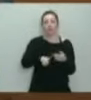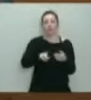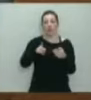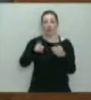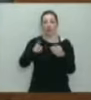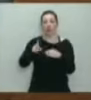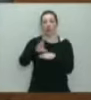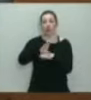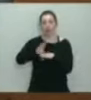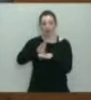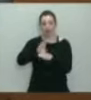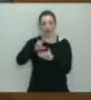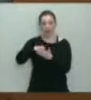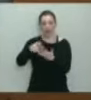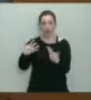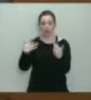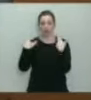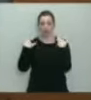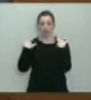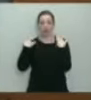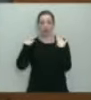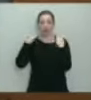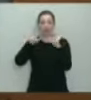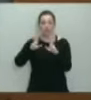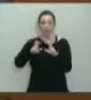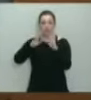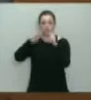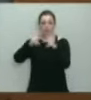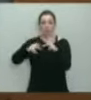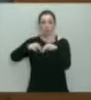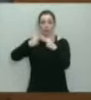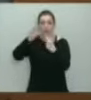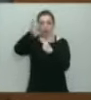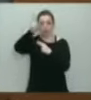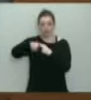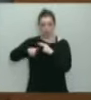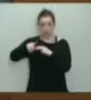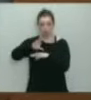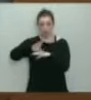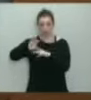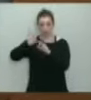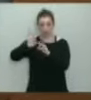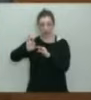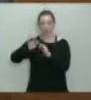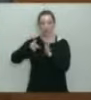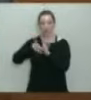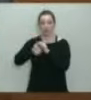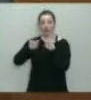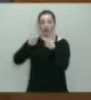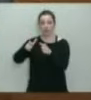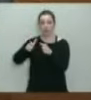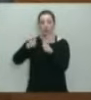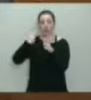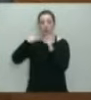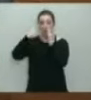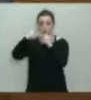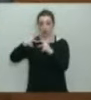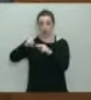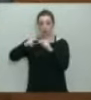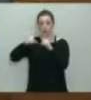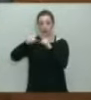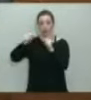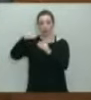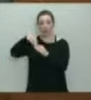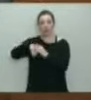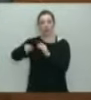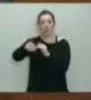registros públicos a los que hacemos referencia, y esa consejería es, por lo tanto, un departamento de la propia Administración del Principado de Asturias, la